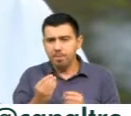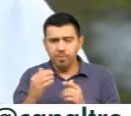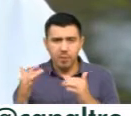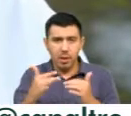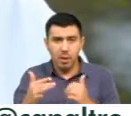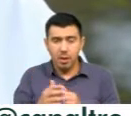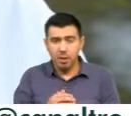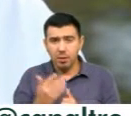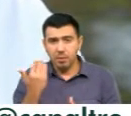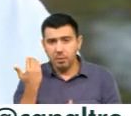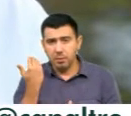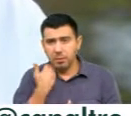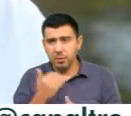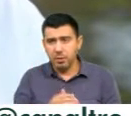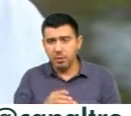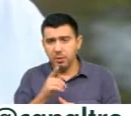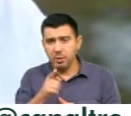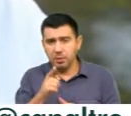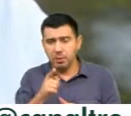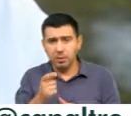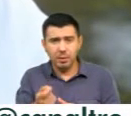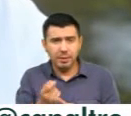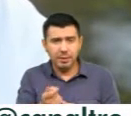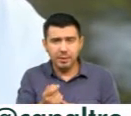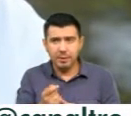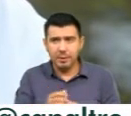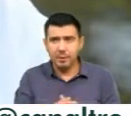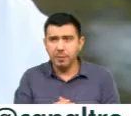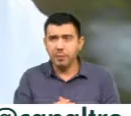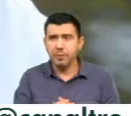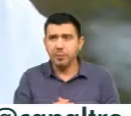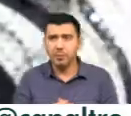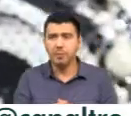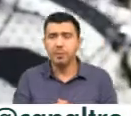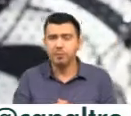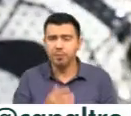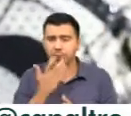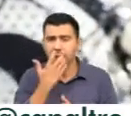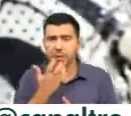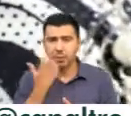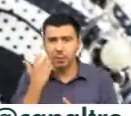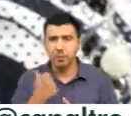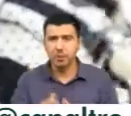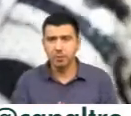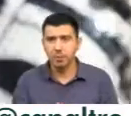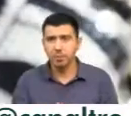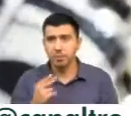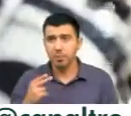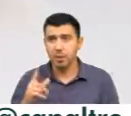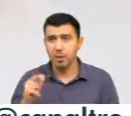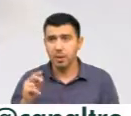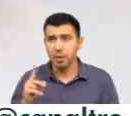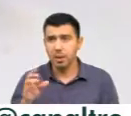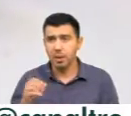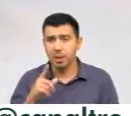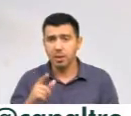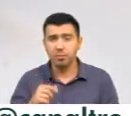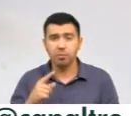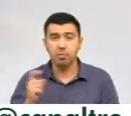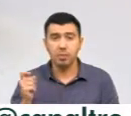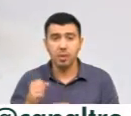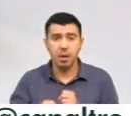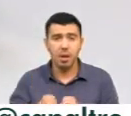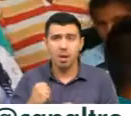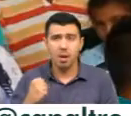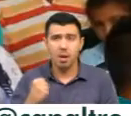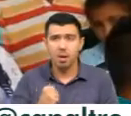Fue víctima de uno de los delitos más execrables, el secuestro. La historia de don Eladio es la de un siglo completo en Santander y